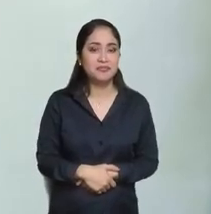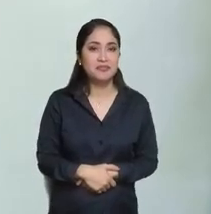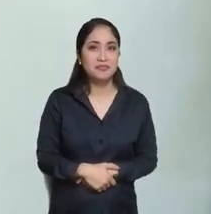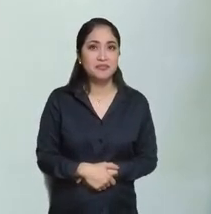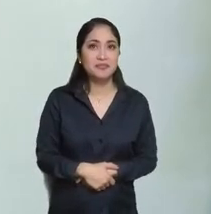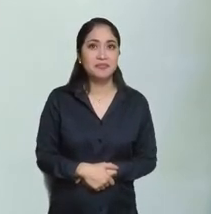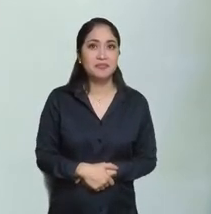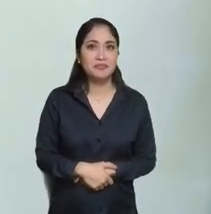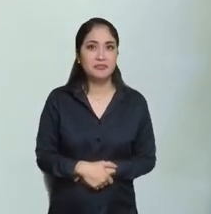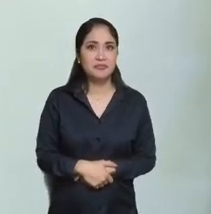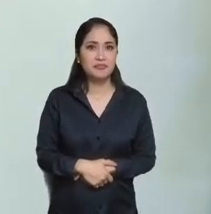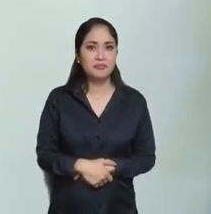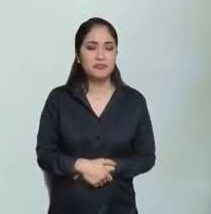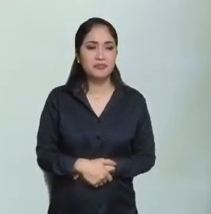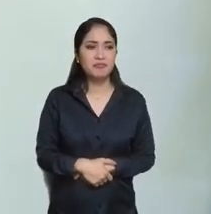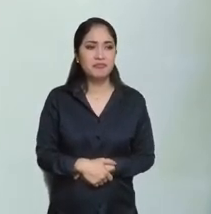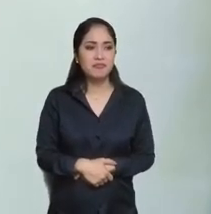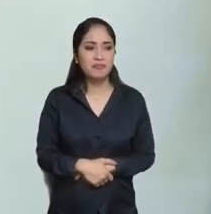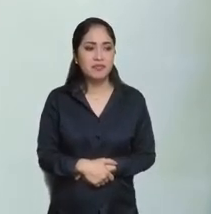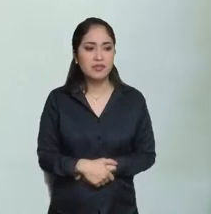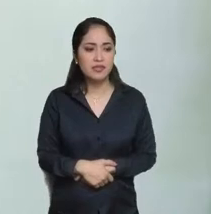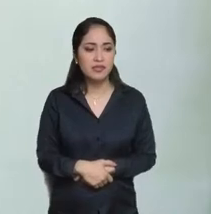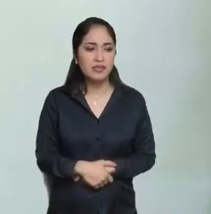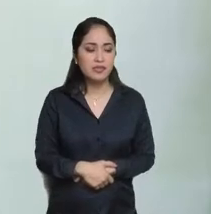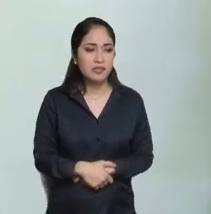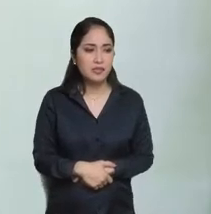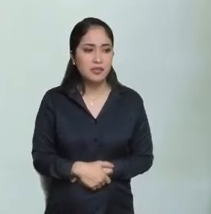Pues mientras no sean solamente temas periodísticos,